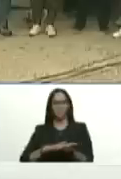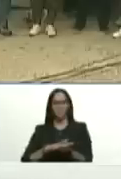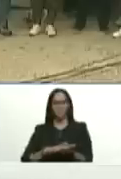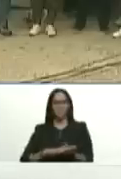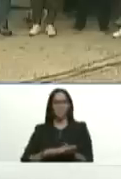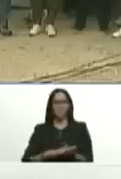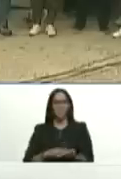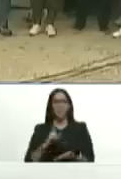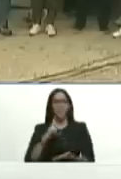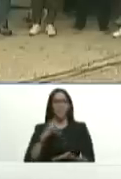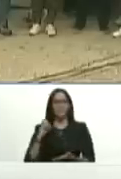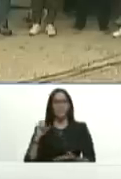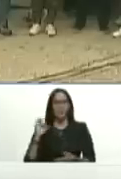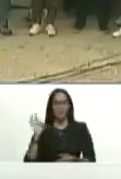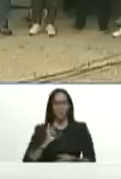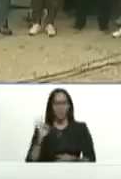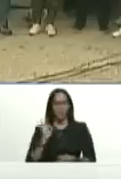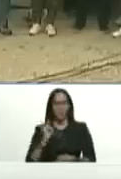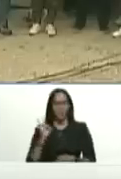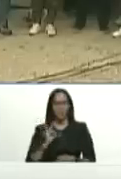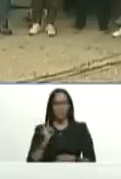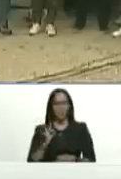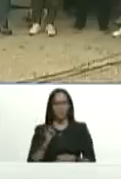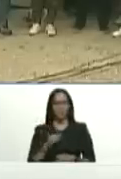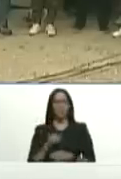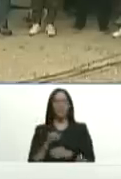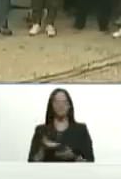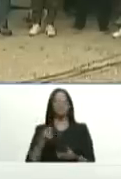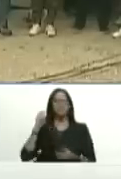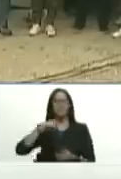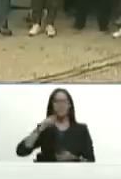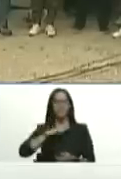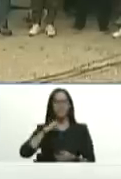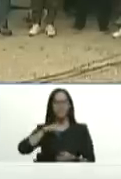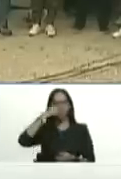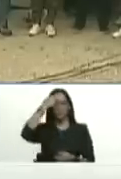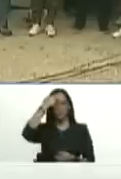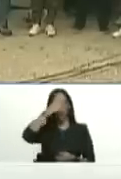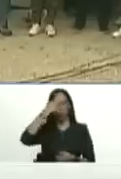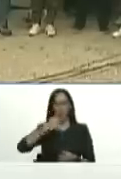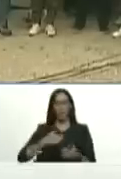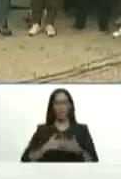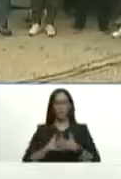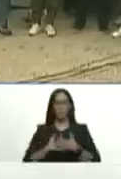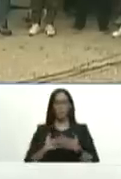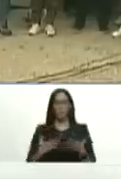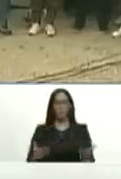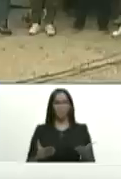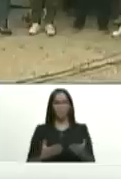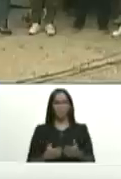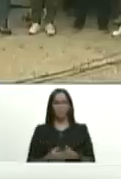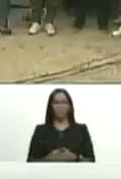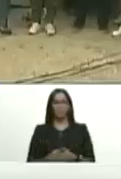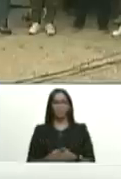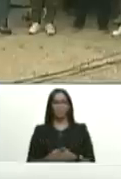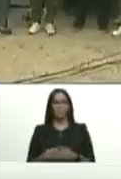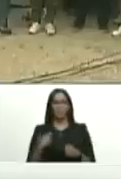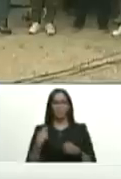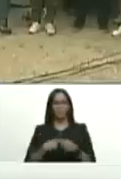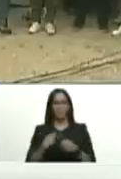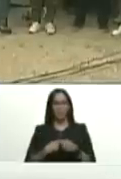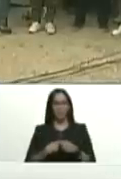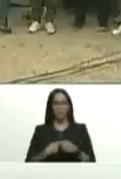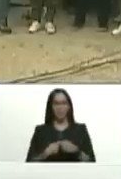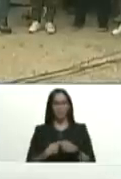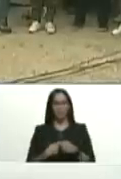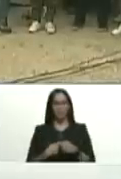al 100% las demandas de nuestro pueblo y garantizar un gas para